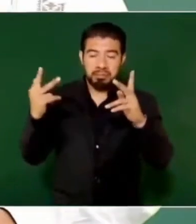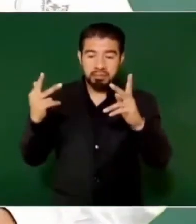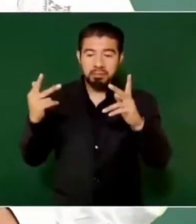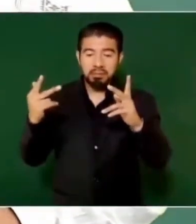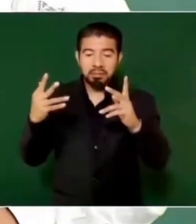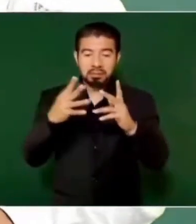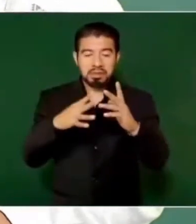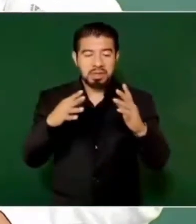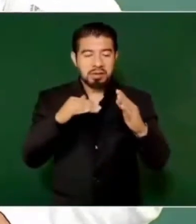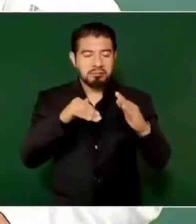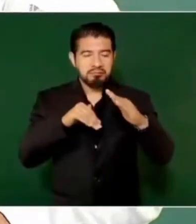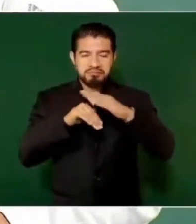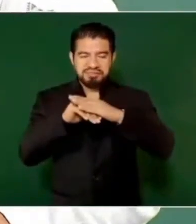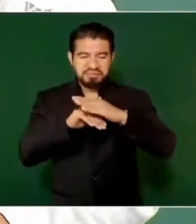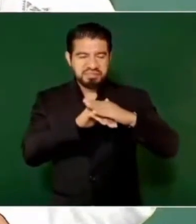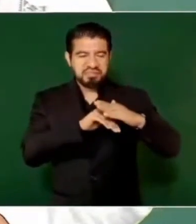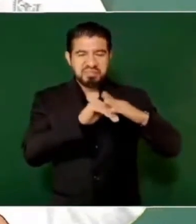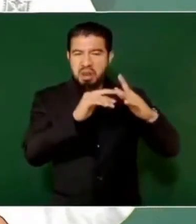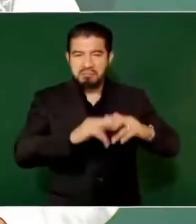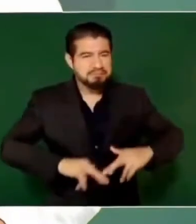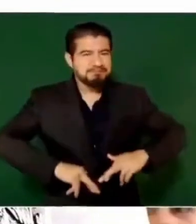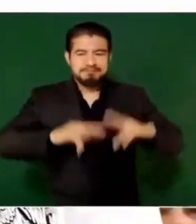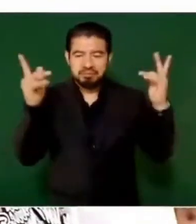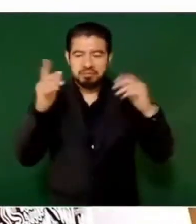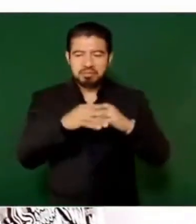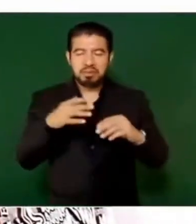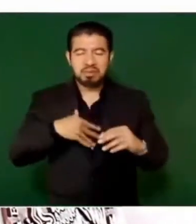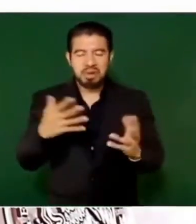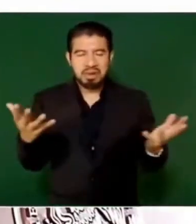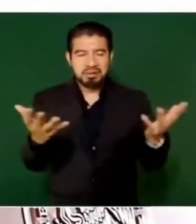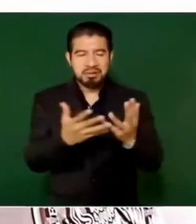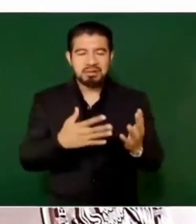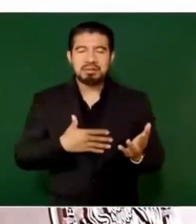todos los límites es la que se da